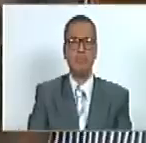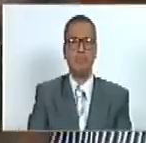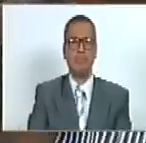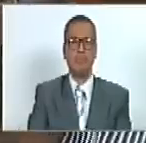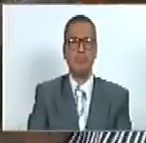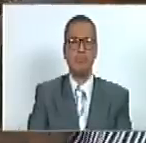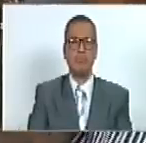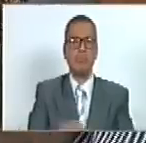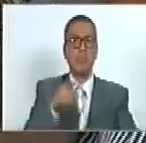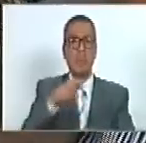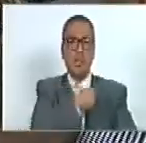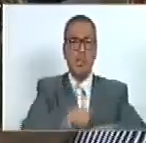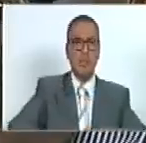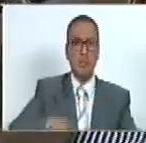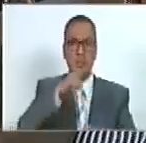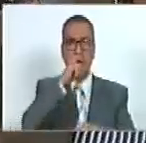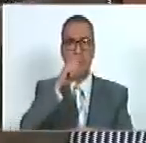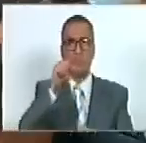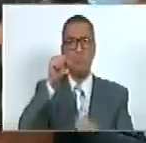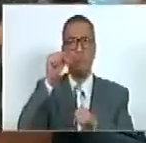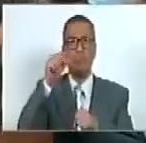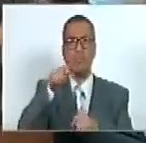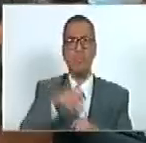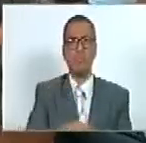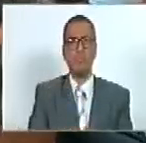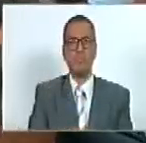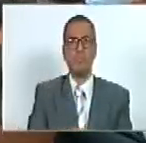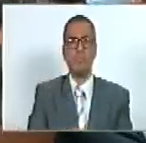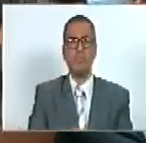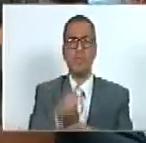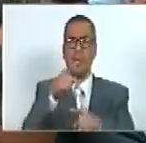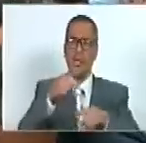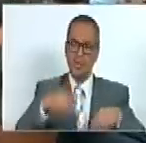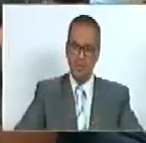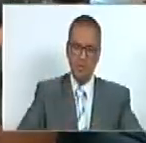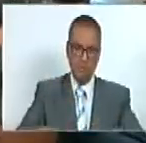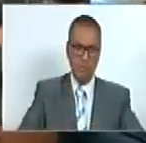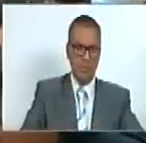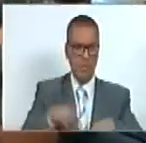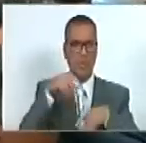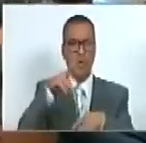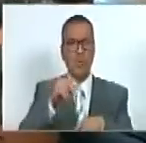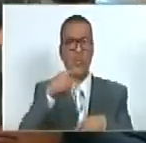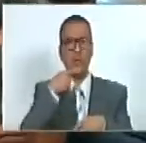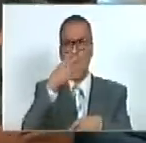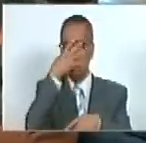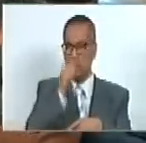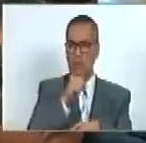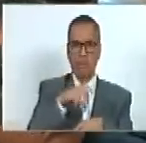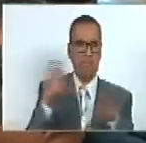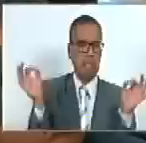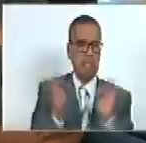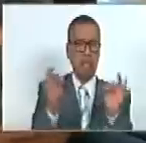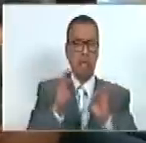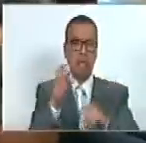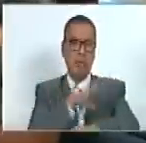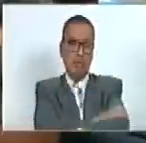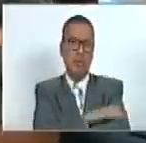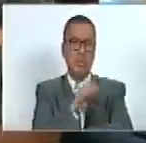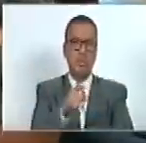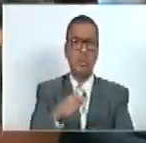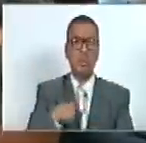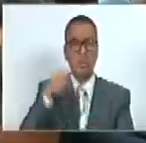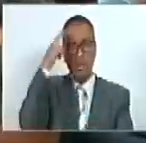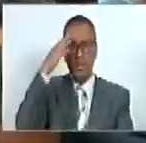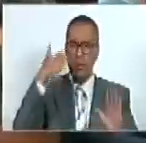El presidente Nicolás Maduro ha hecho esfuerzos, pero eso no lo entienden ustedes, los de la oposición. ¿Saben